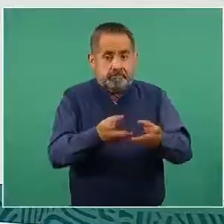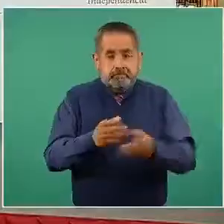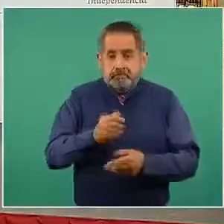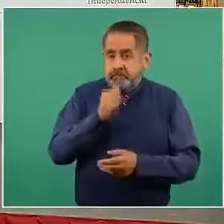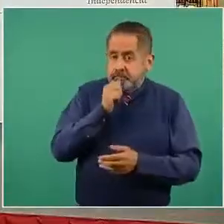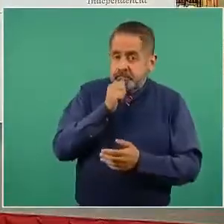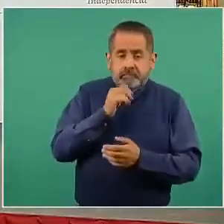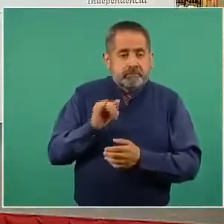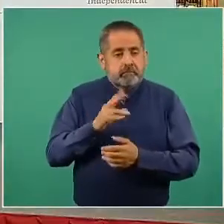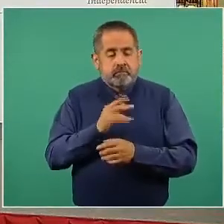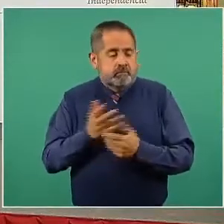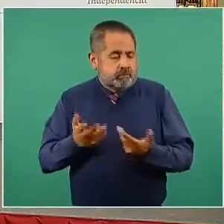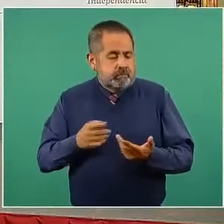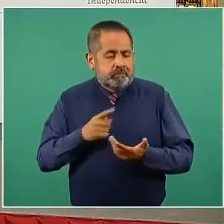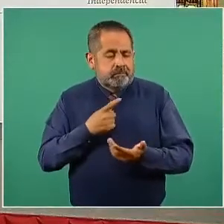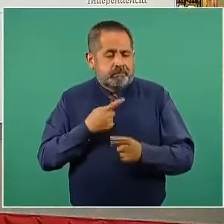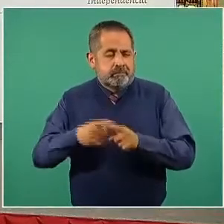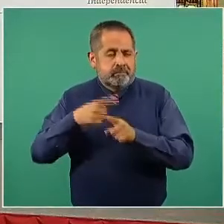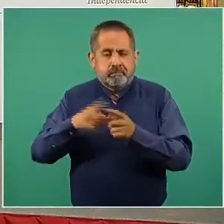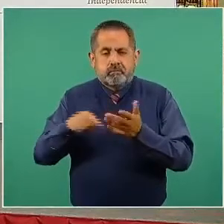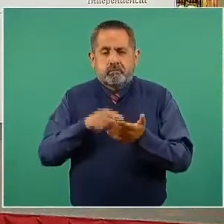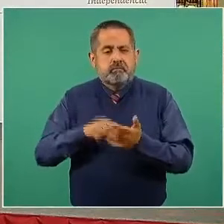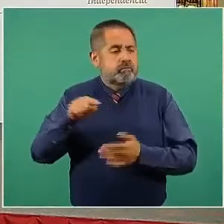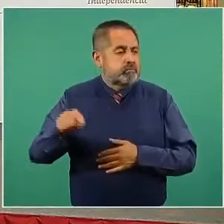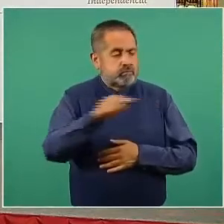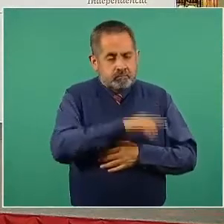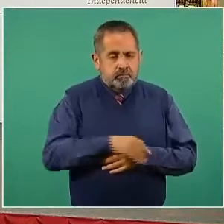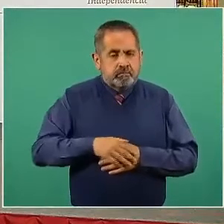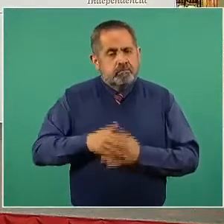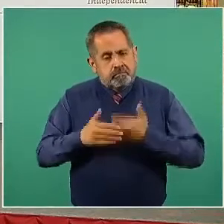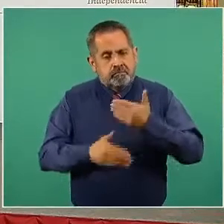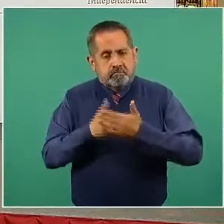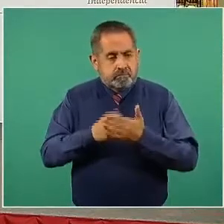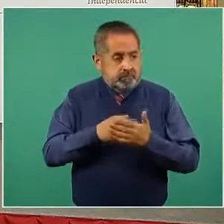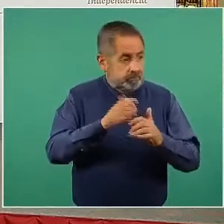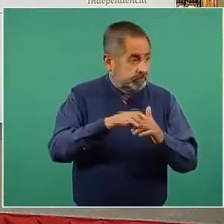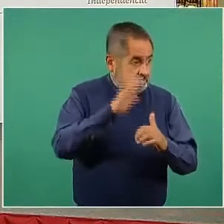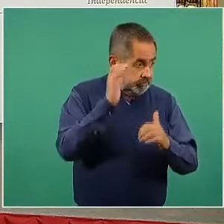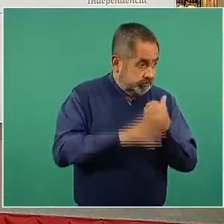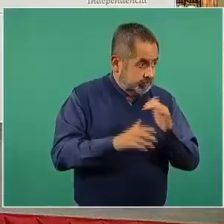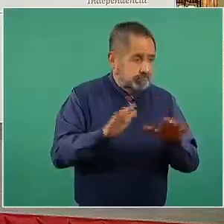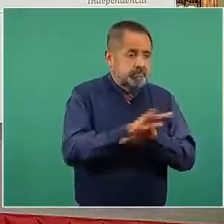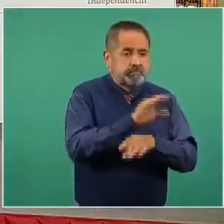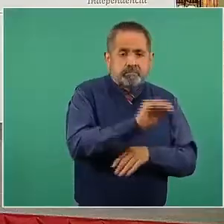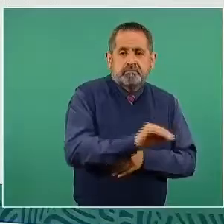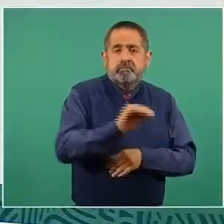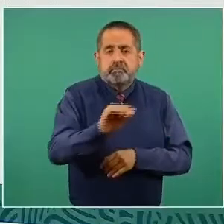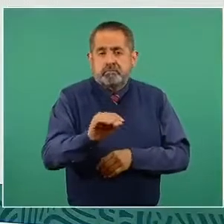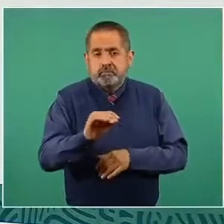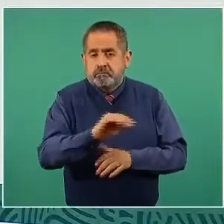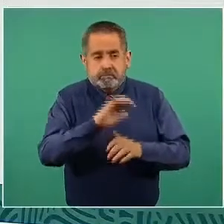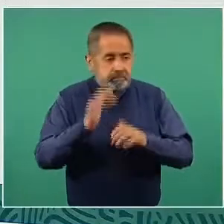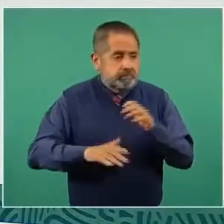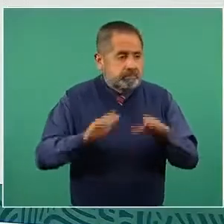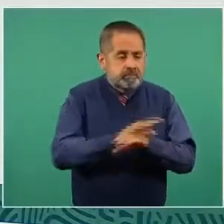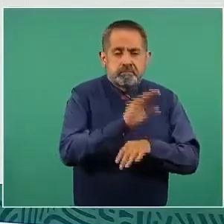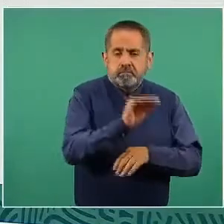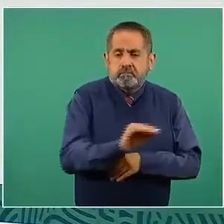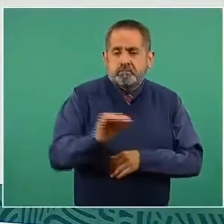de vacunación activas van completando la meta y se van cerrando a lo largo de la semana para dar lugar